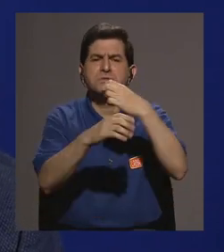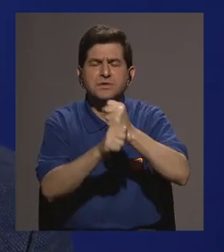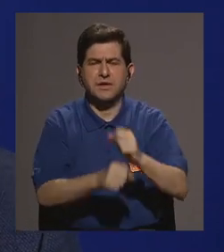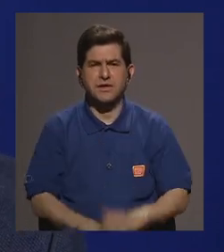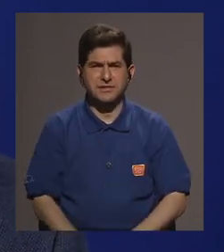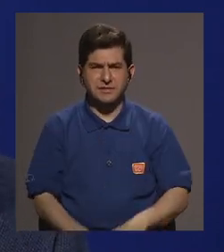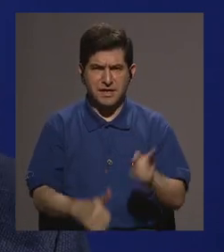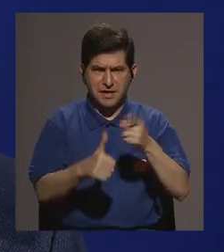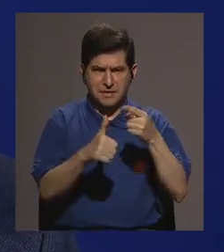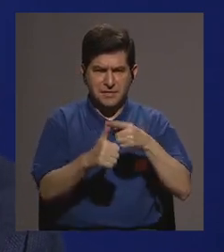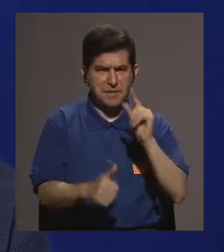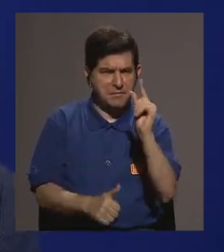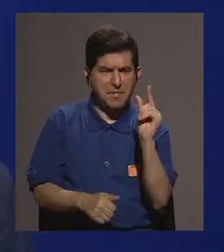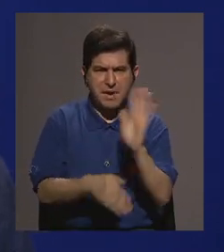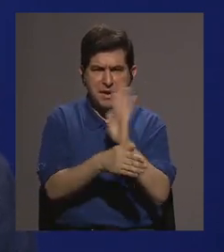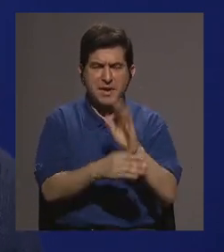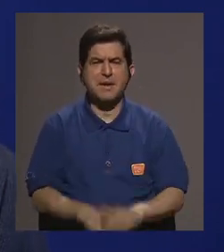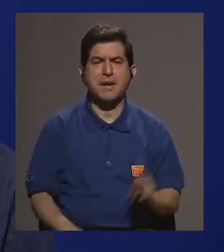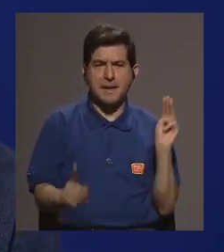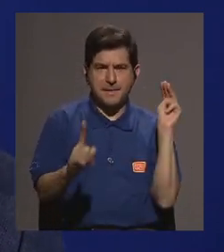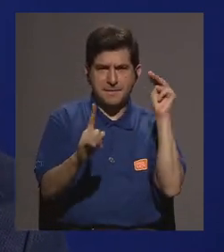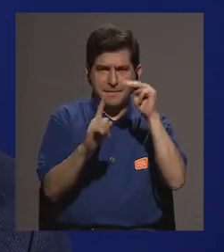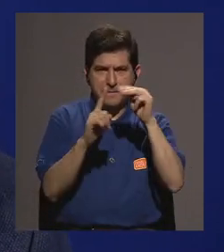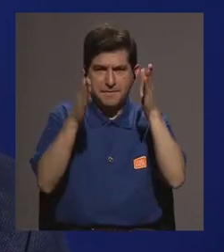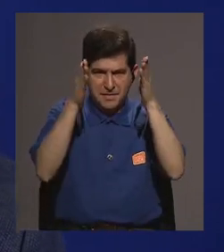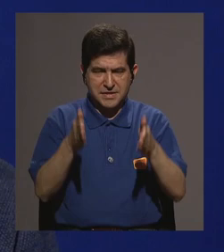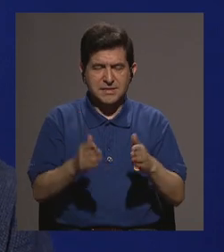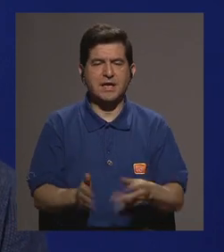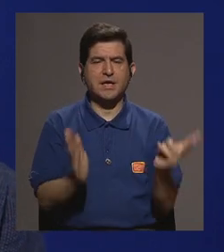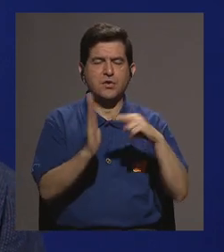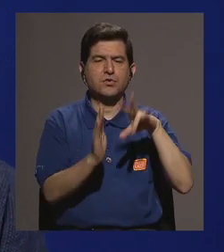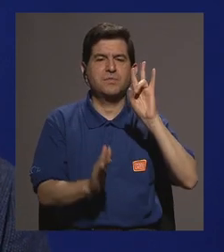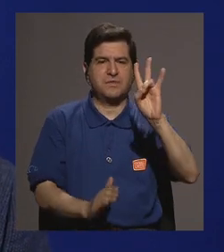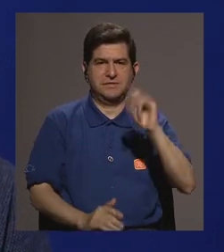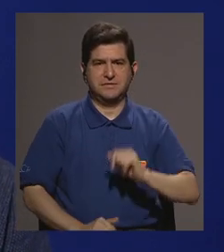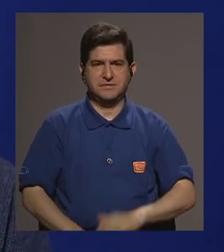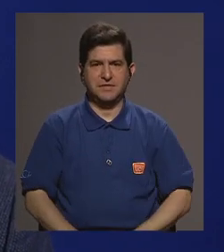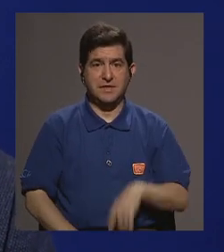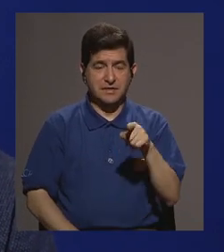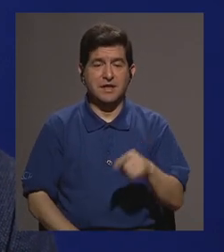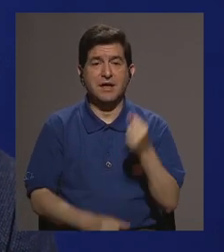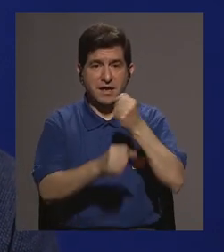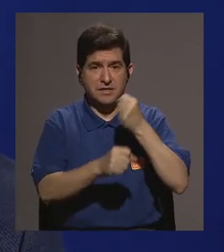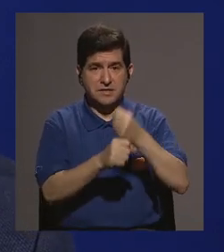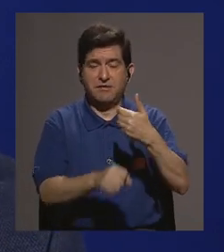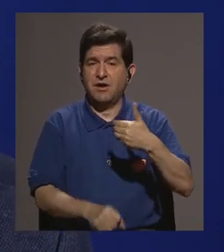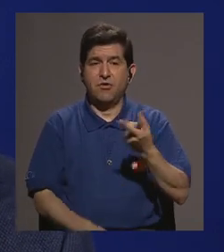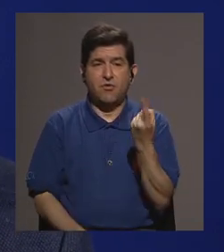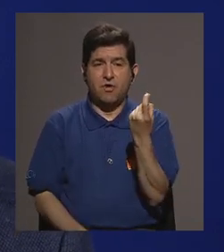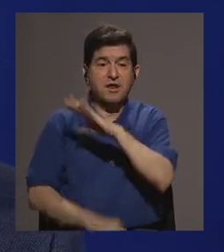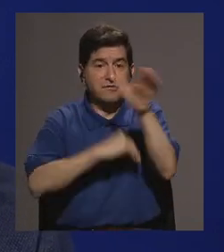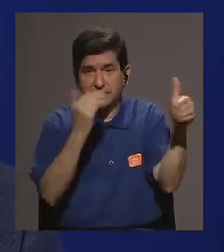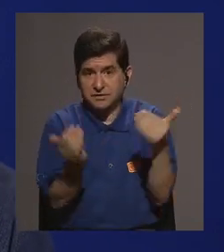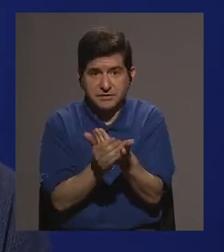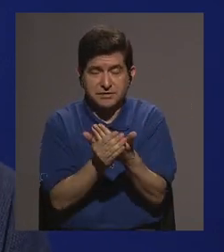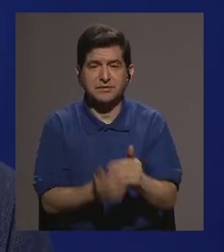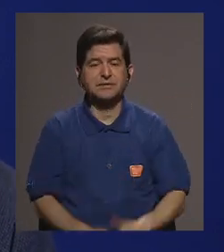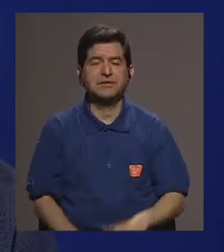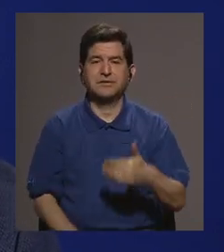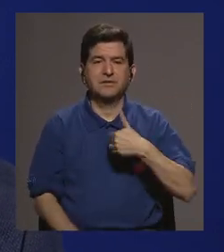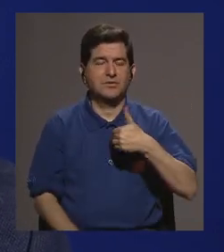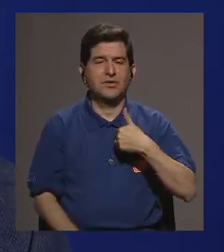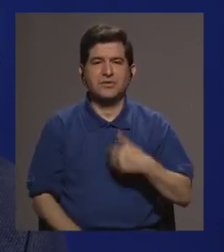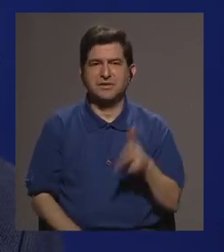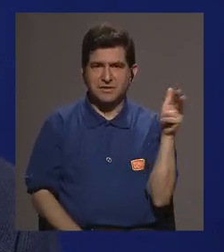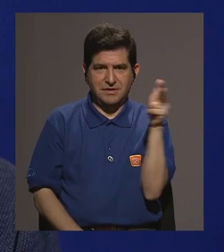hacerlo y todo es mi primer cortometraje que se llama el mensajero del año 2007 y era una producción que carece de todo de todo